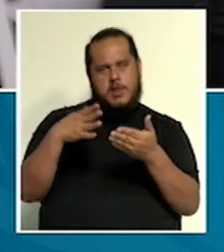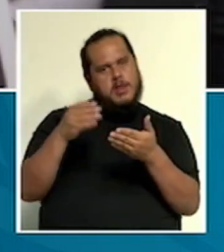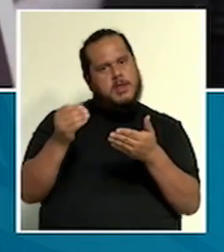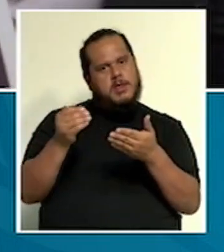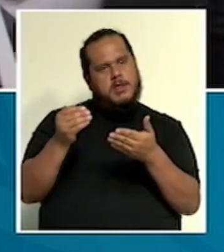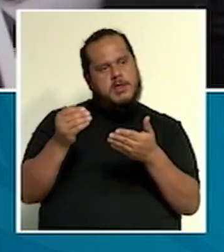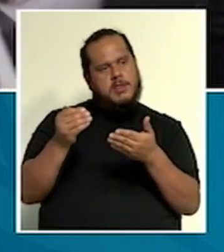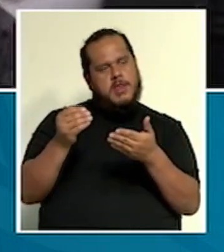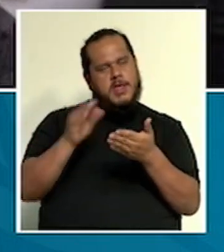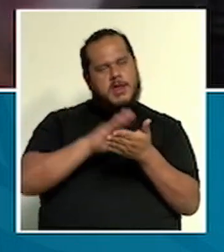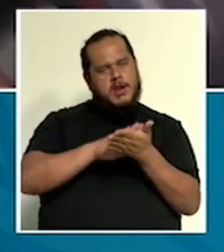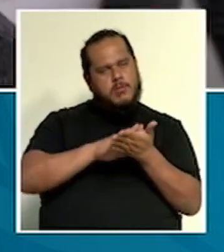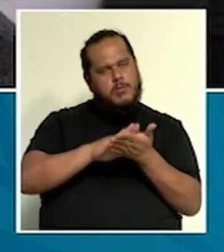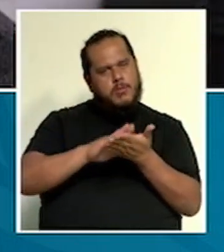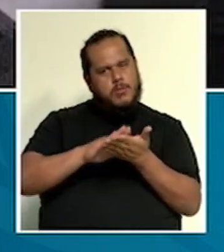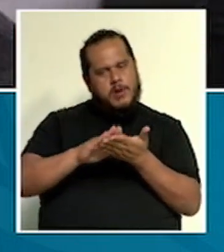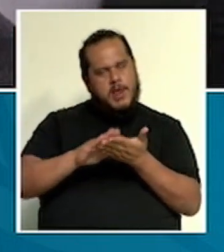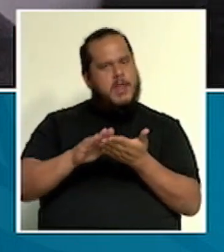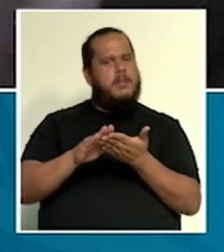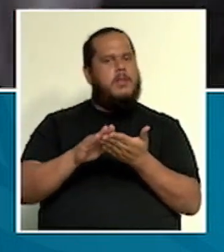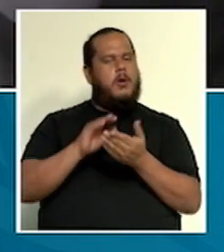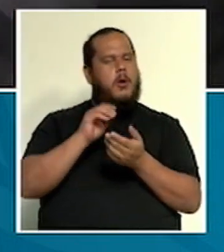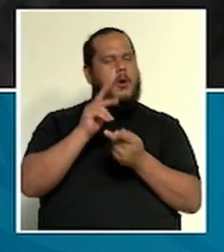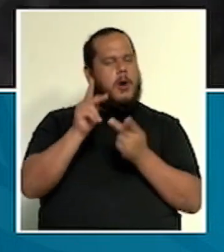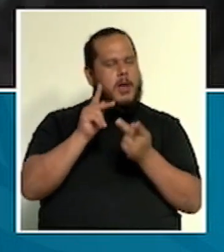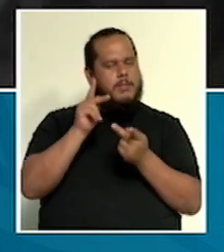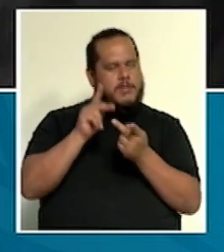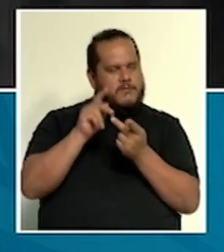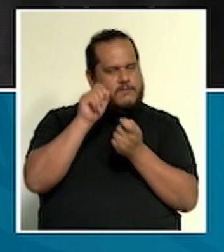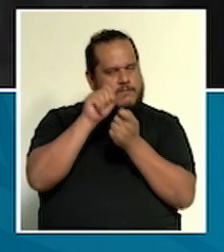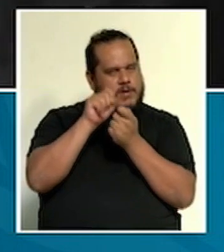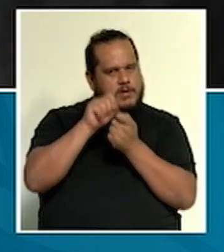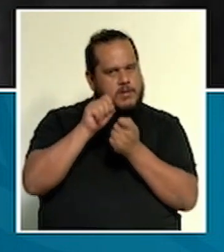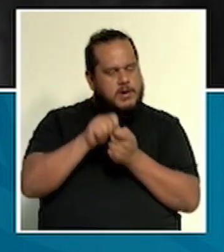de ir puliendo y a la vez de ir